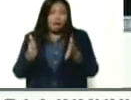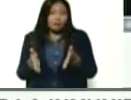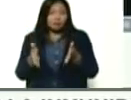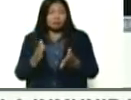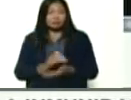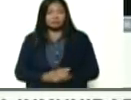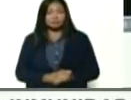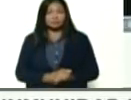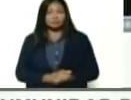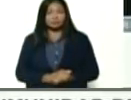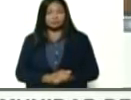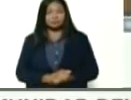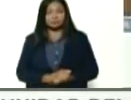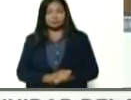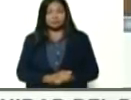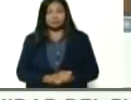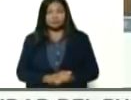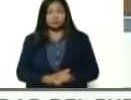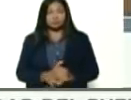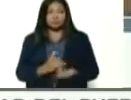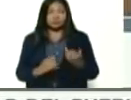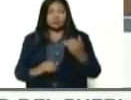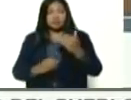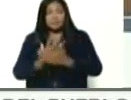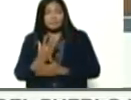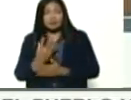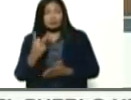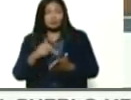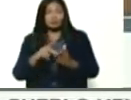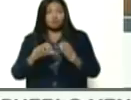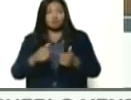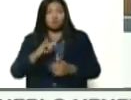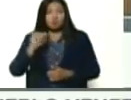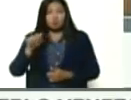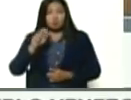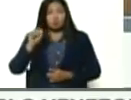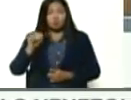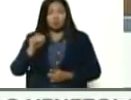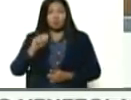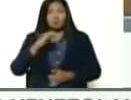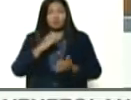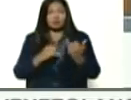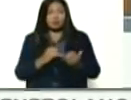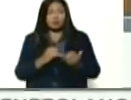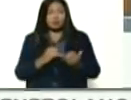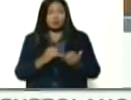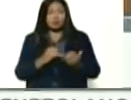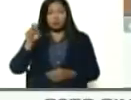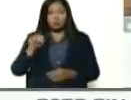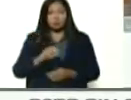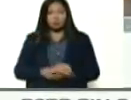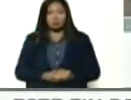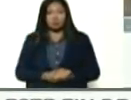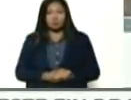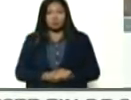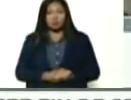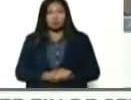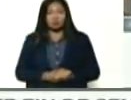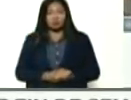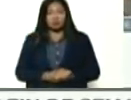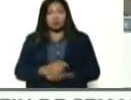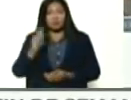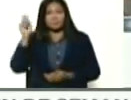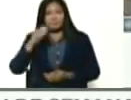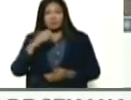llegando ahorita miras finales de mayo y junio ya siento de verdad el arranque en fase